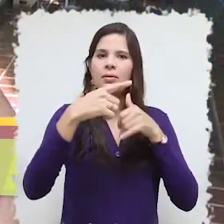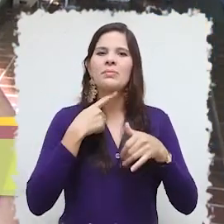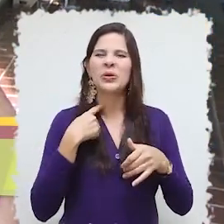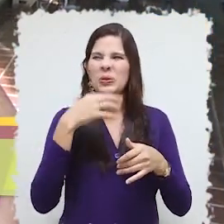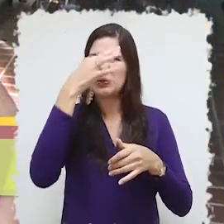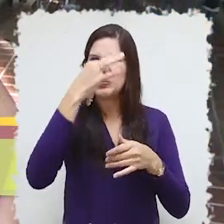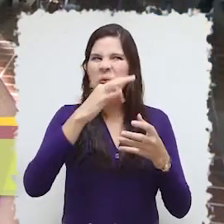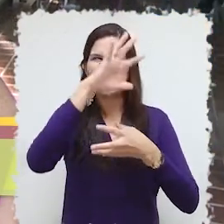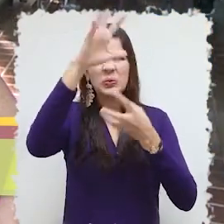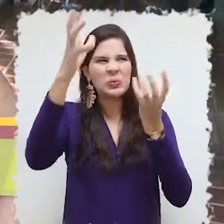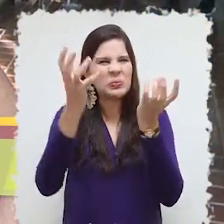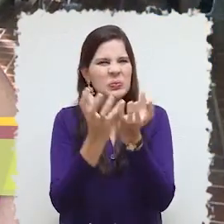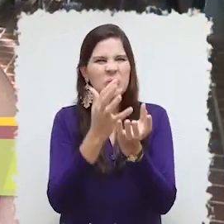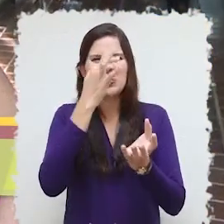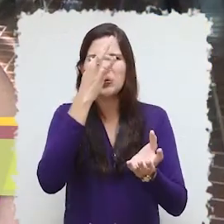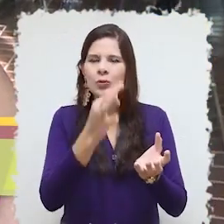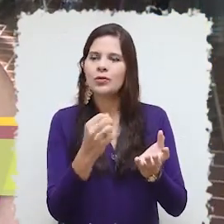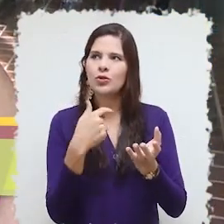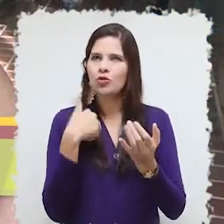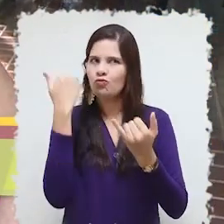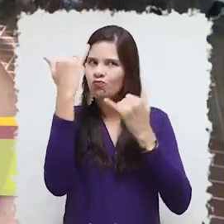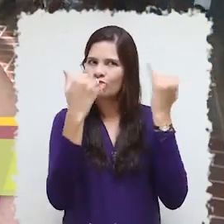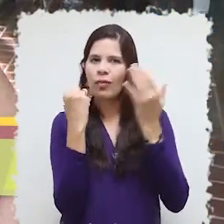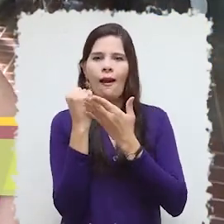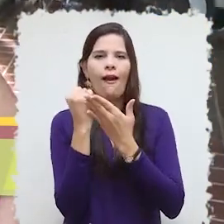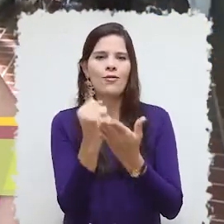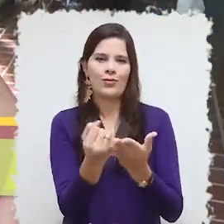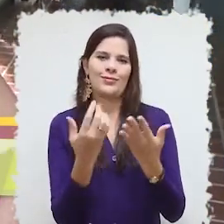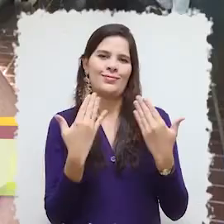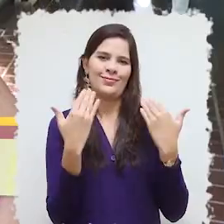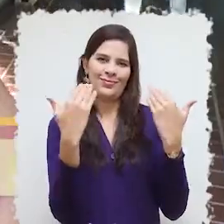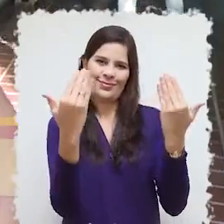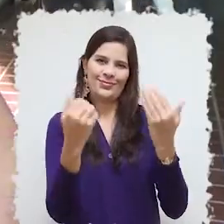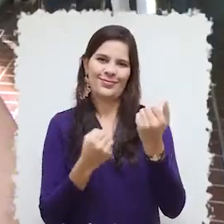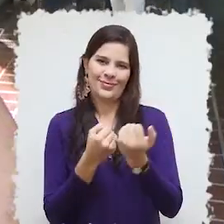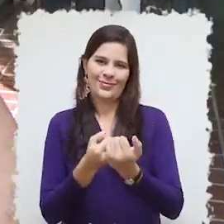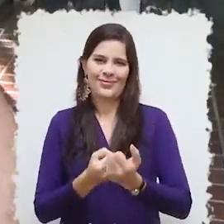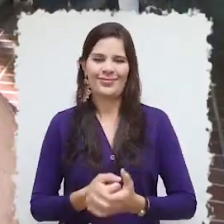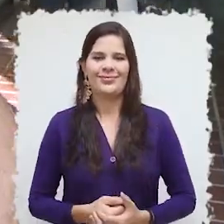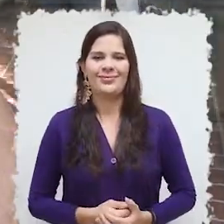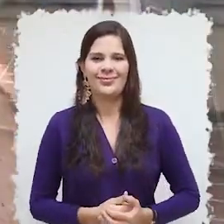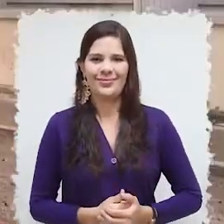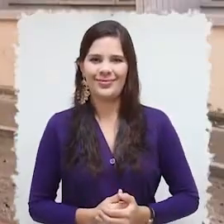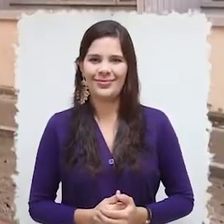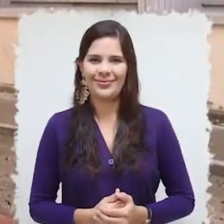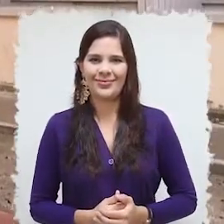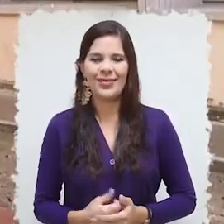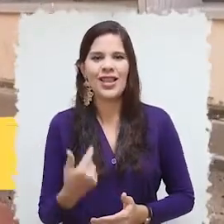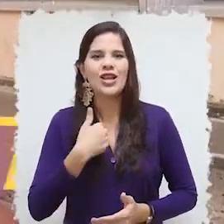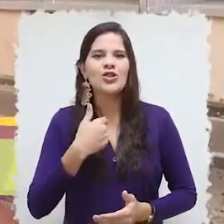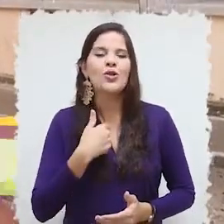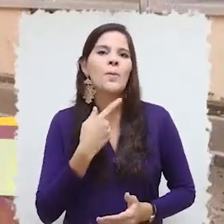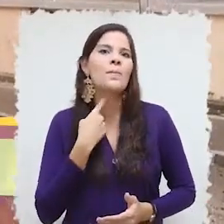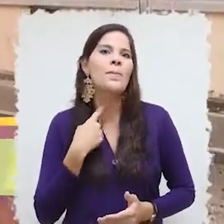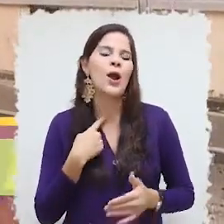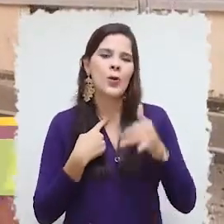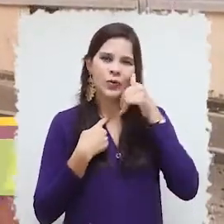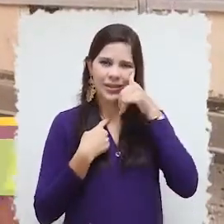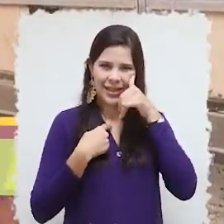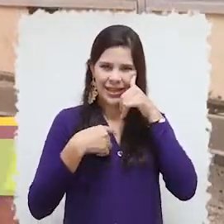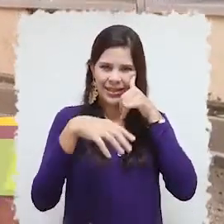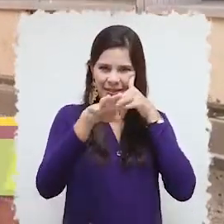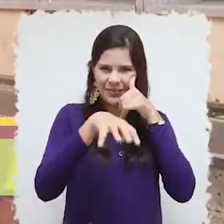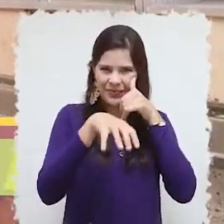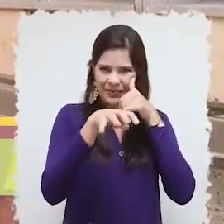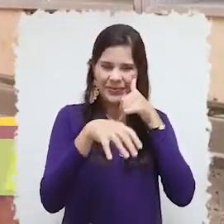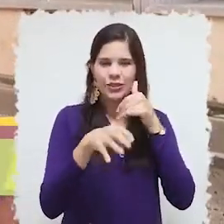tanta contaminación que hay, y me parece que es una forma de aportar un granito de arena a la sociedad. Decidí estudiar ingeniería civil porque me